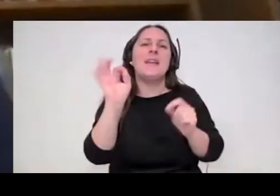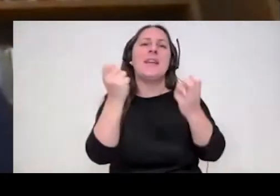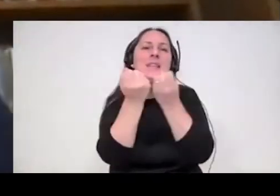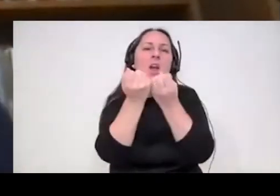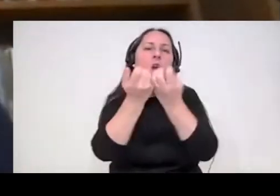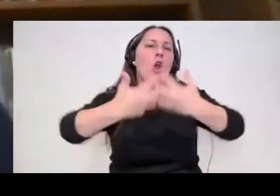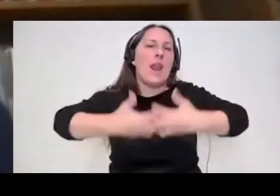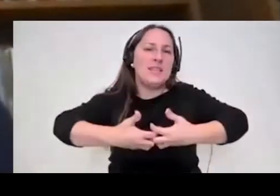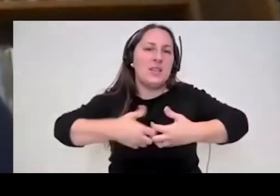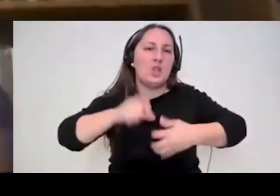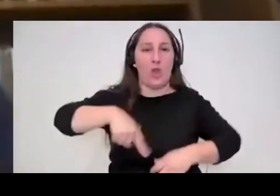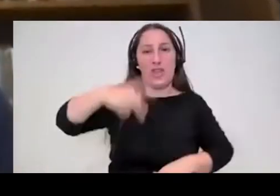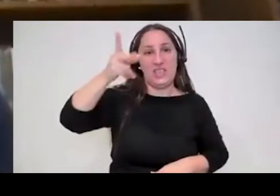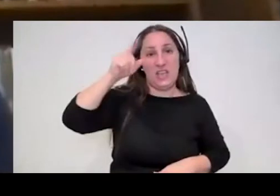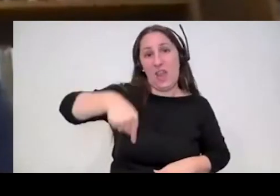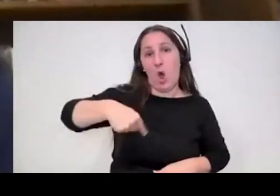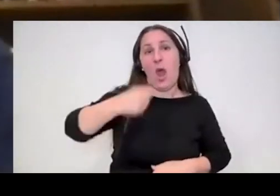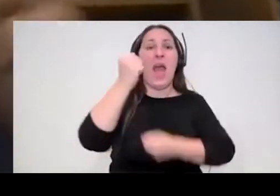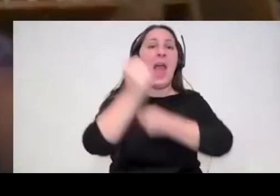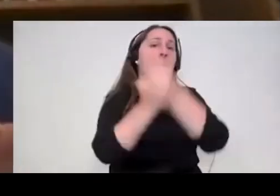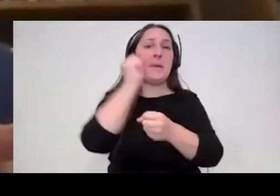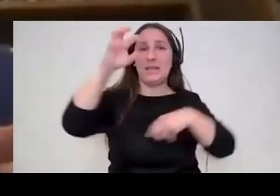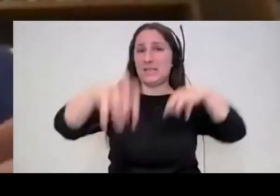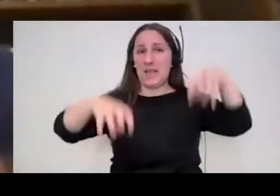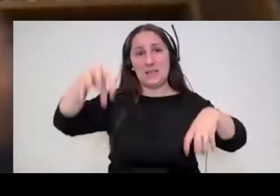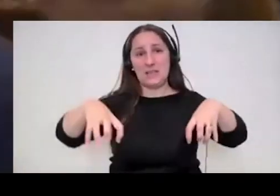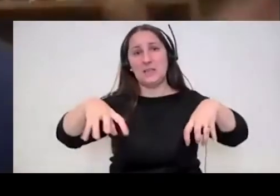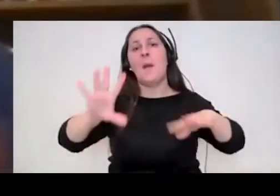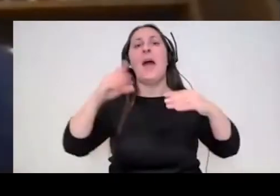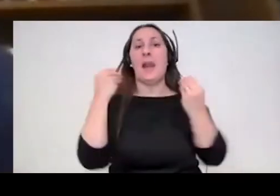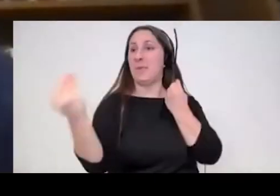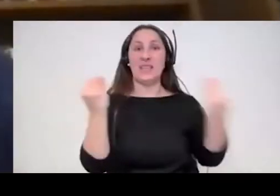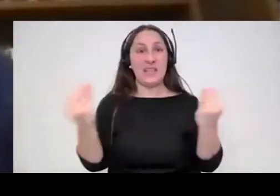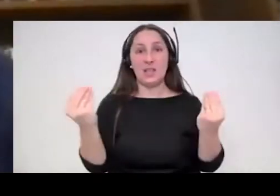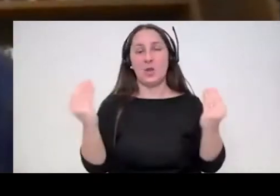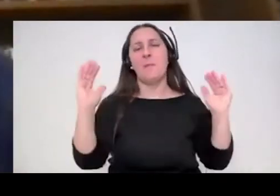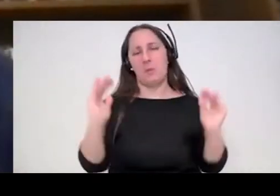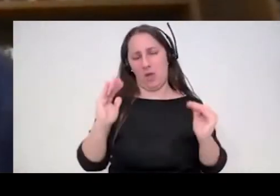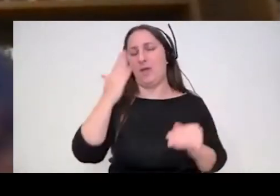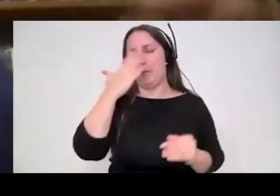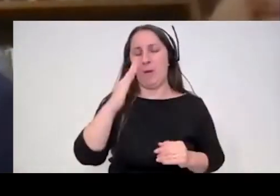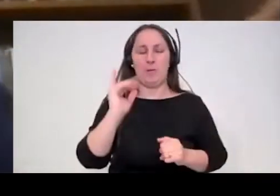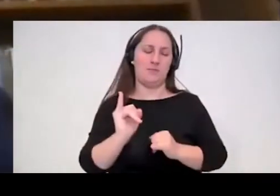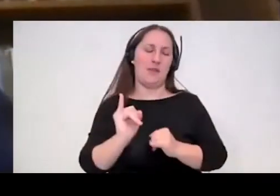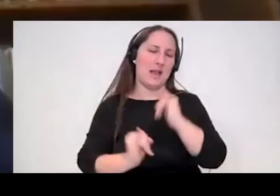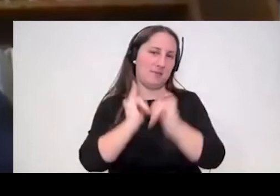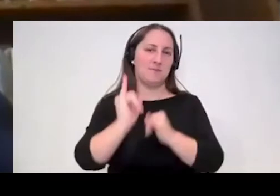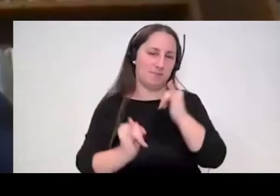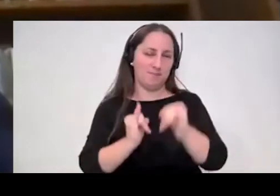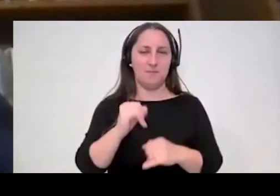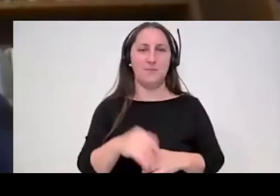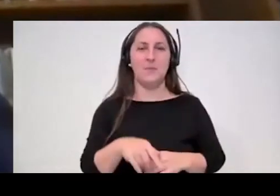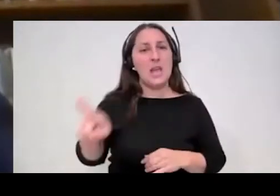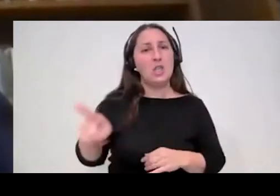por empresa. ¿Qué implica eso? Menor representación. Bueno, ya lo vamos a seguir charlando. Ahora, ¿eso no está